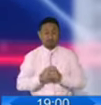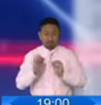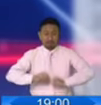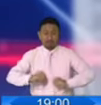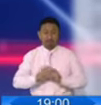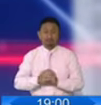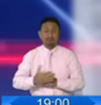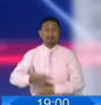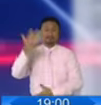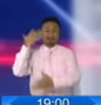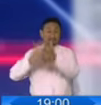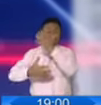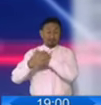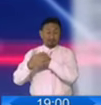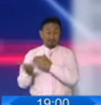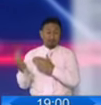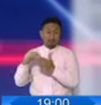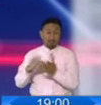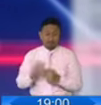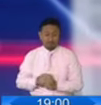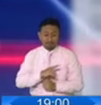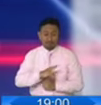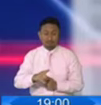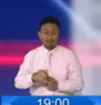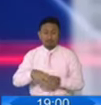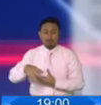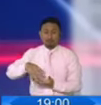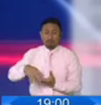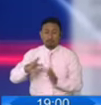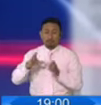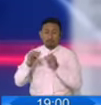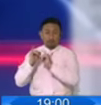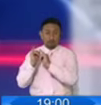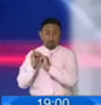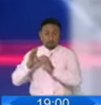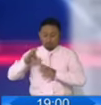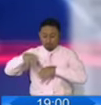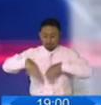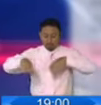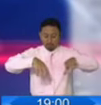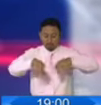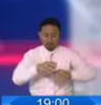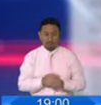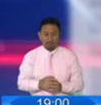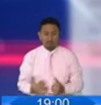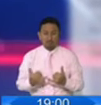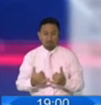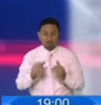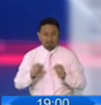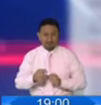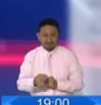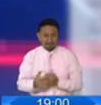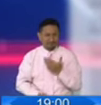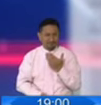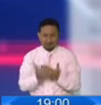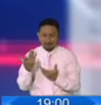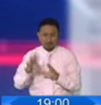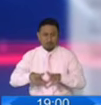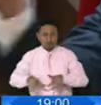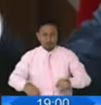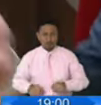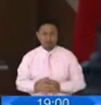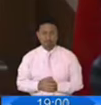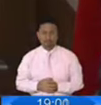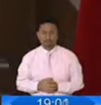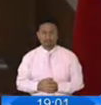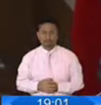viejo país a través del reparto del tongo. Se construye un escenario propicio para la corrupción institucionalizada.